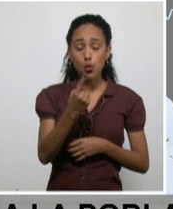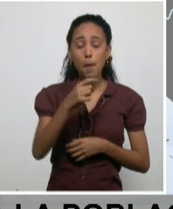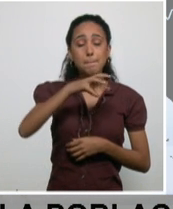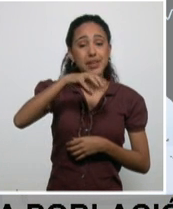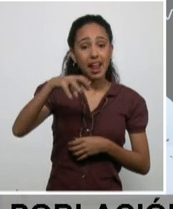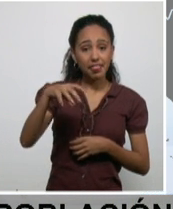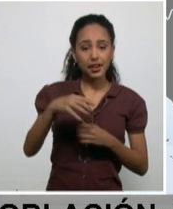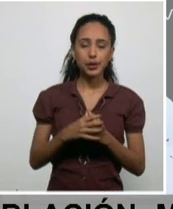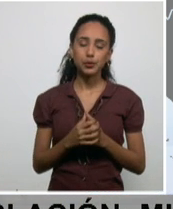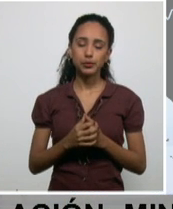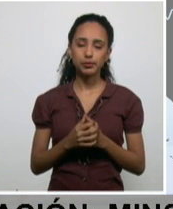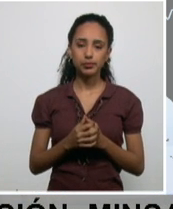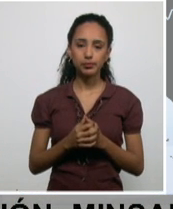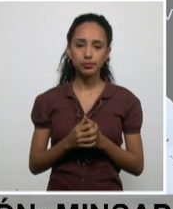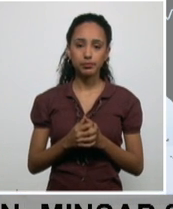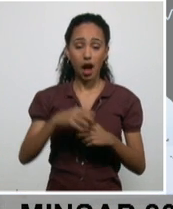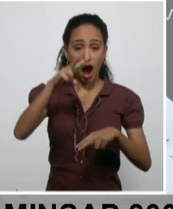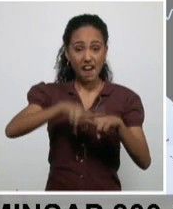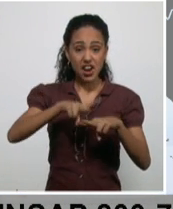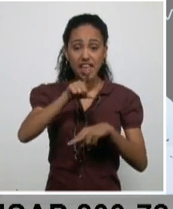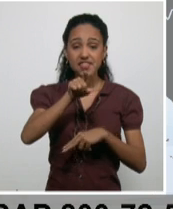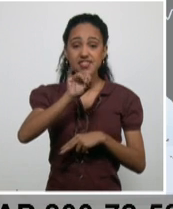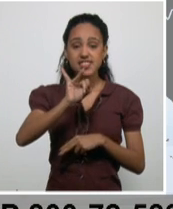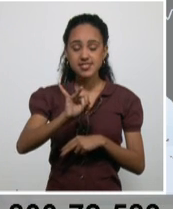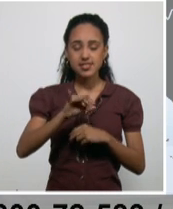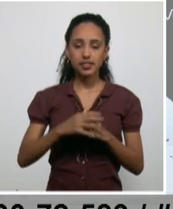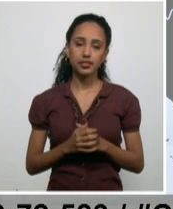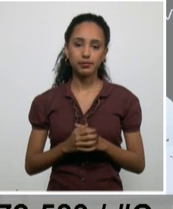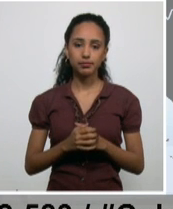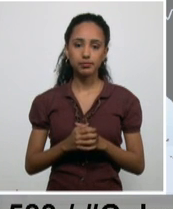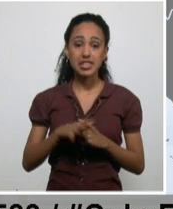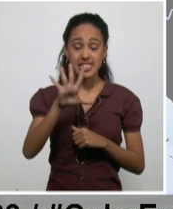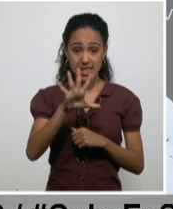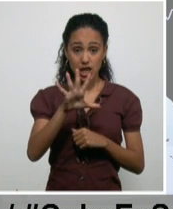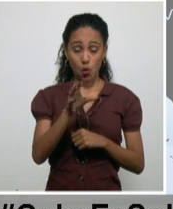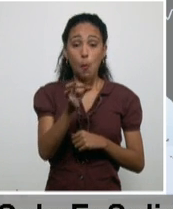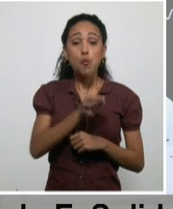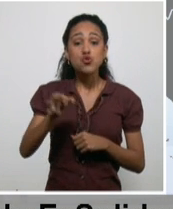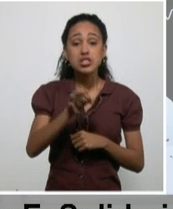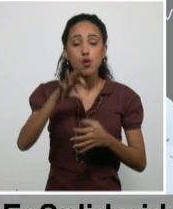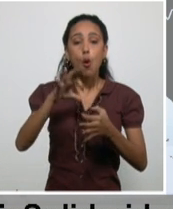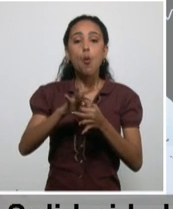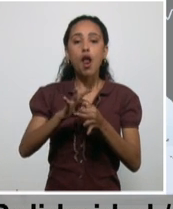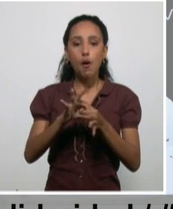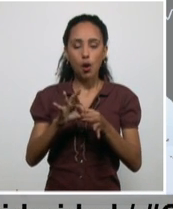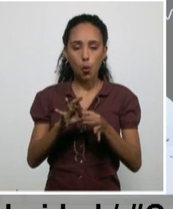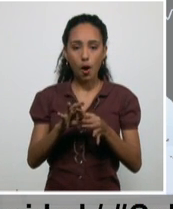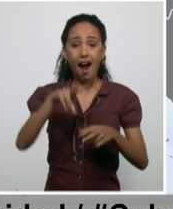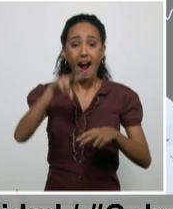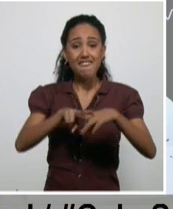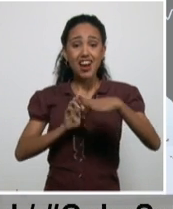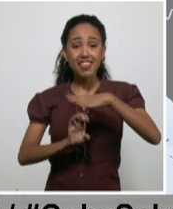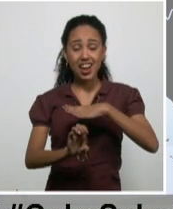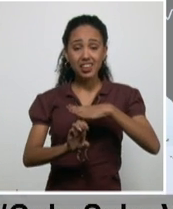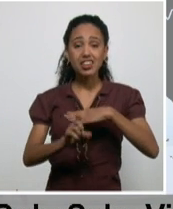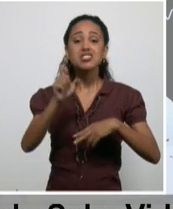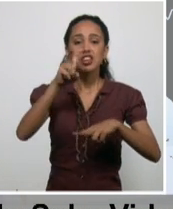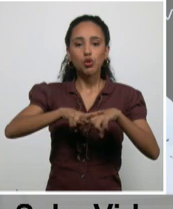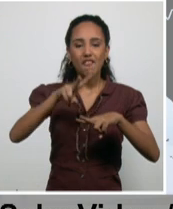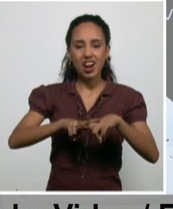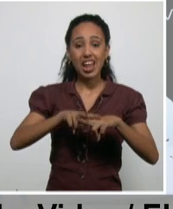Río. En La Habana, 17, 5 del municipio Guanabacoa, Habana del Este y Centro Habana con